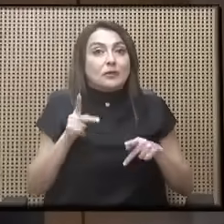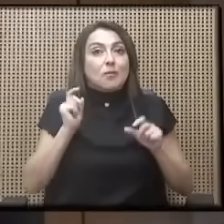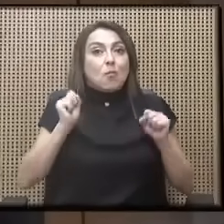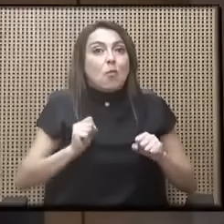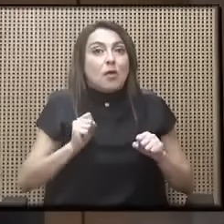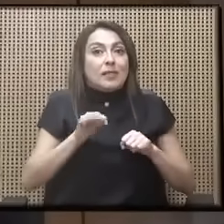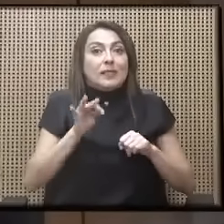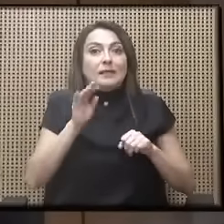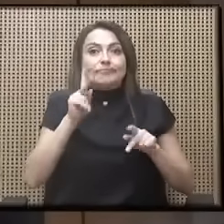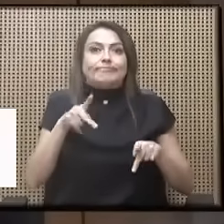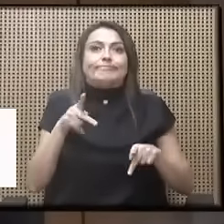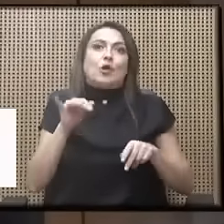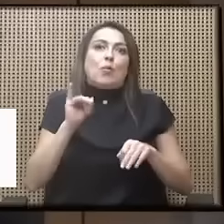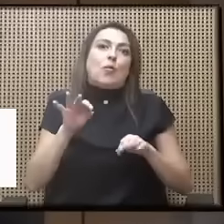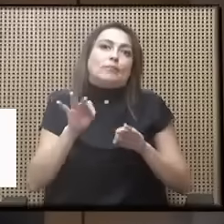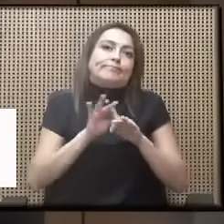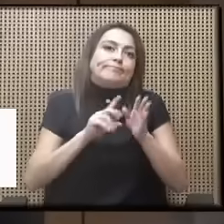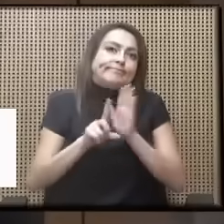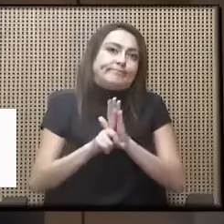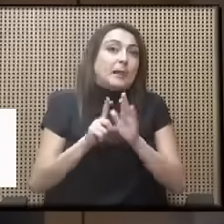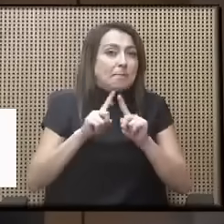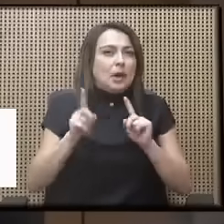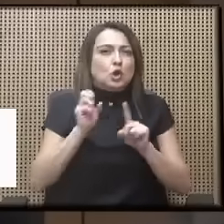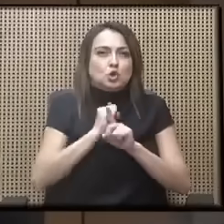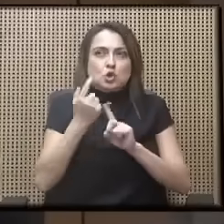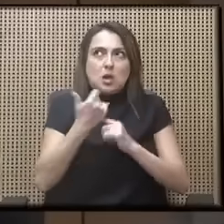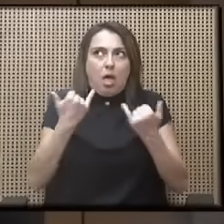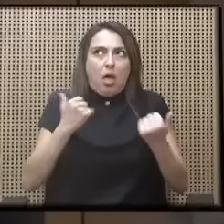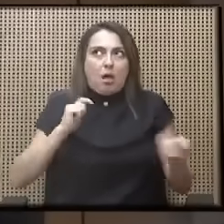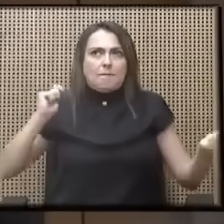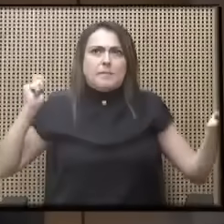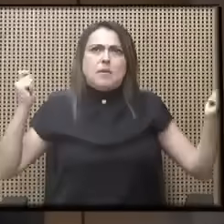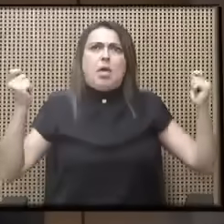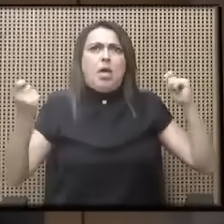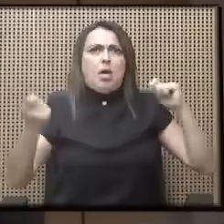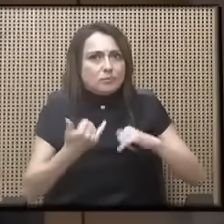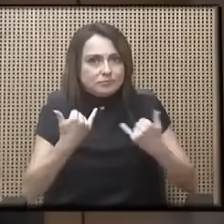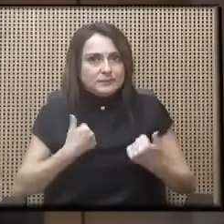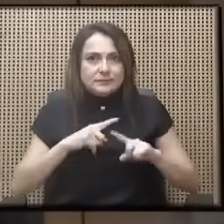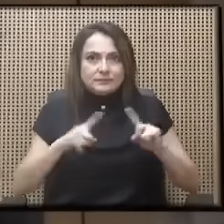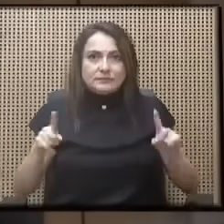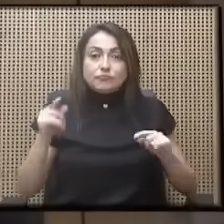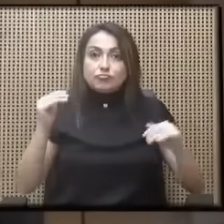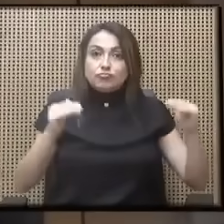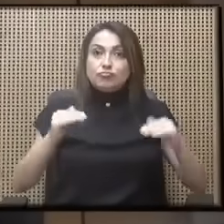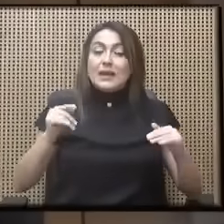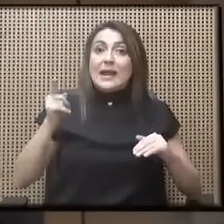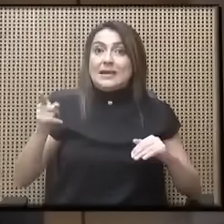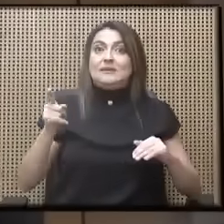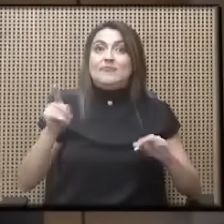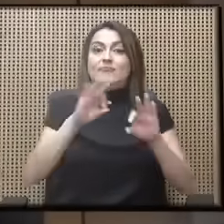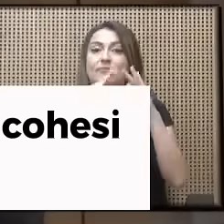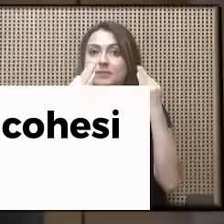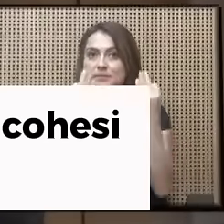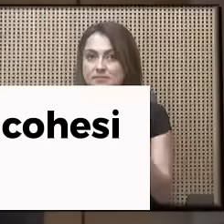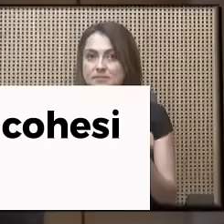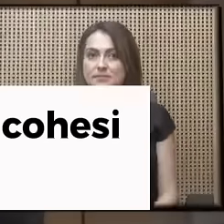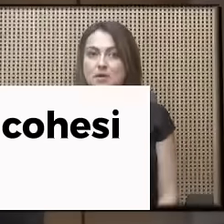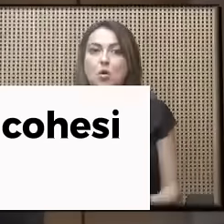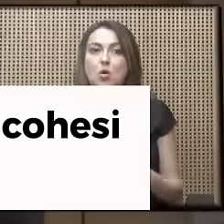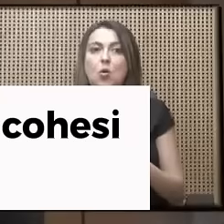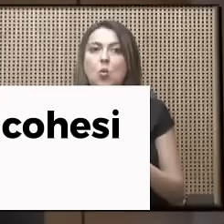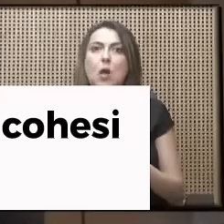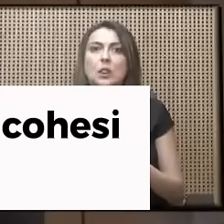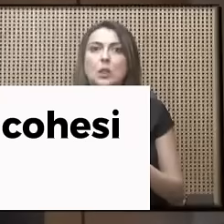ser delincuentes. Hoy vivimos una sociedad diferente. Y en ese equilibrio, esa familia, cuando se